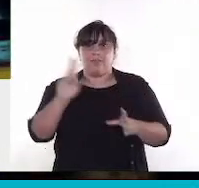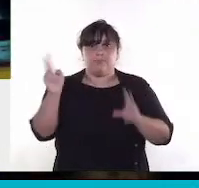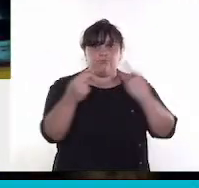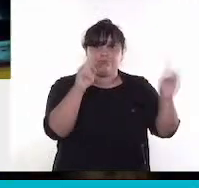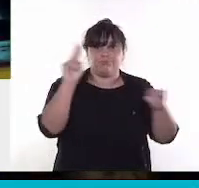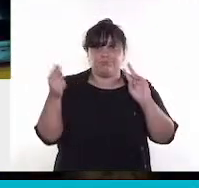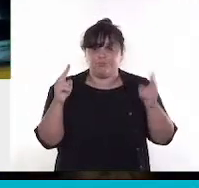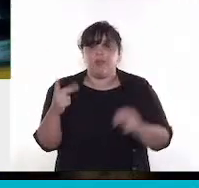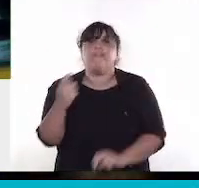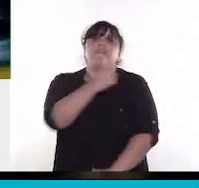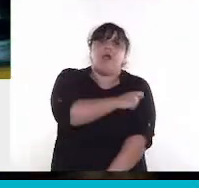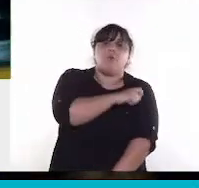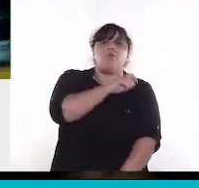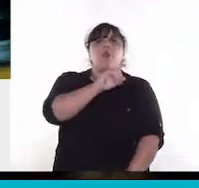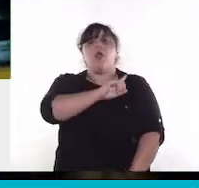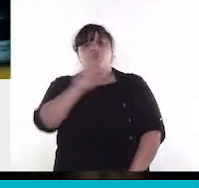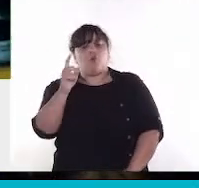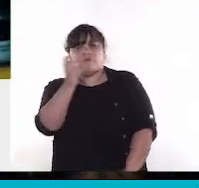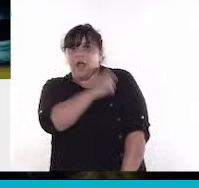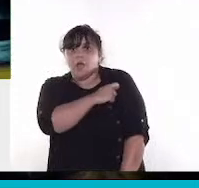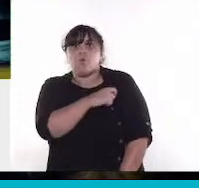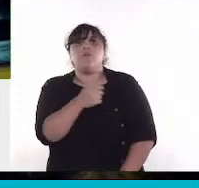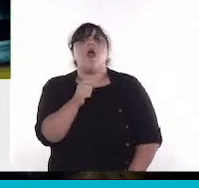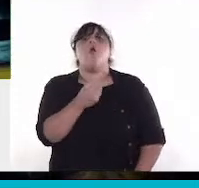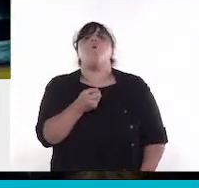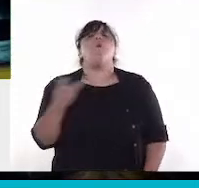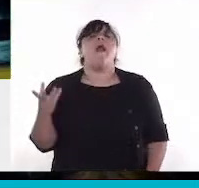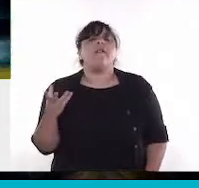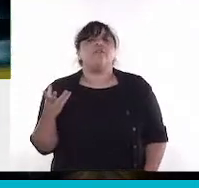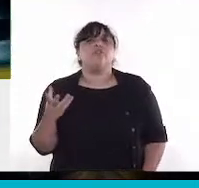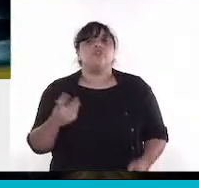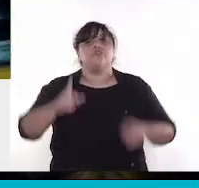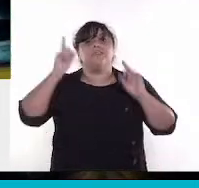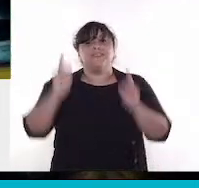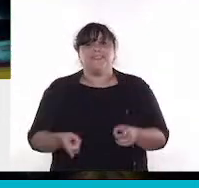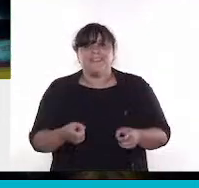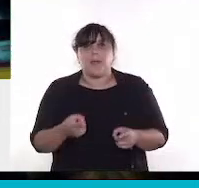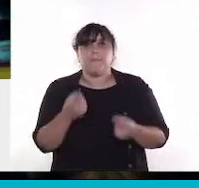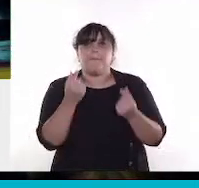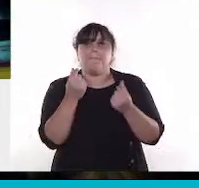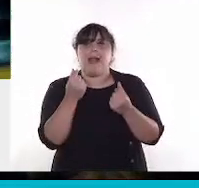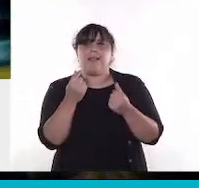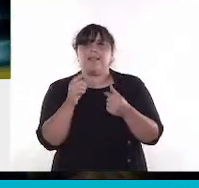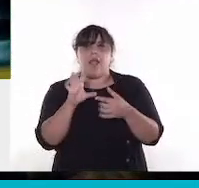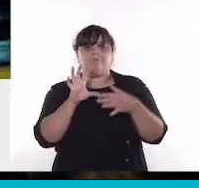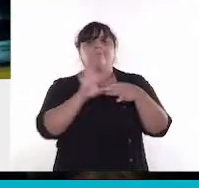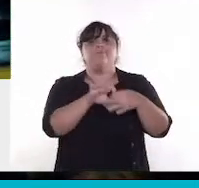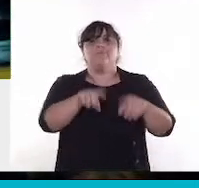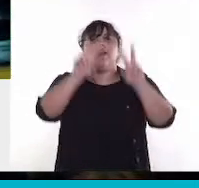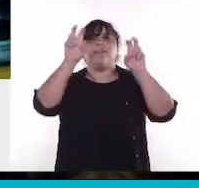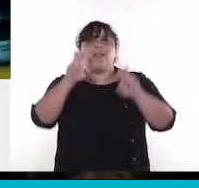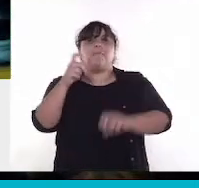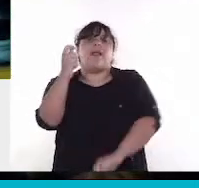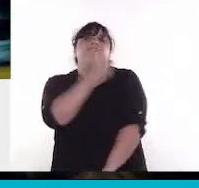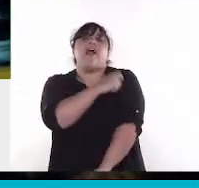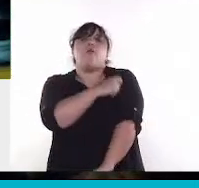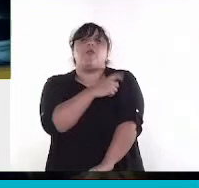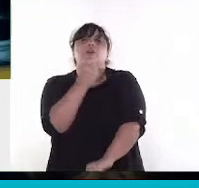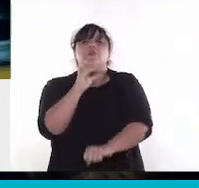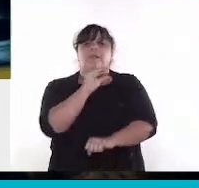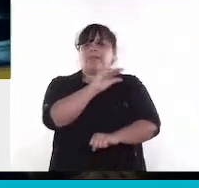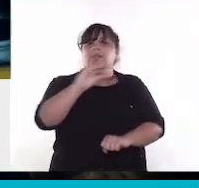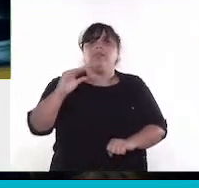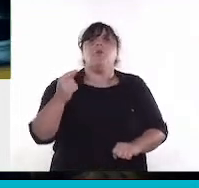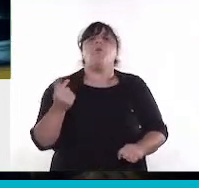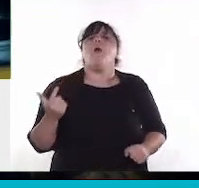no vacunados, y además el desglose presupuestario correspondiente, ¿no?, a la campaña de vacunación en la provincia de Buenos Aires. Por